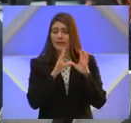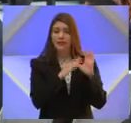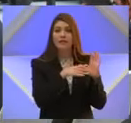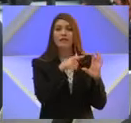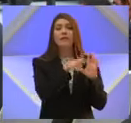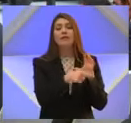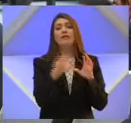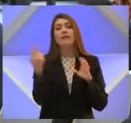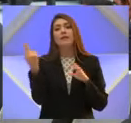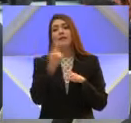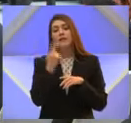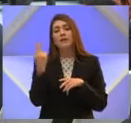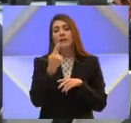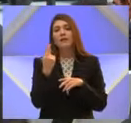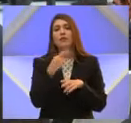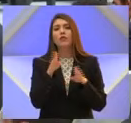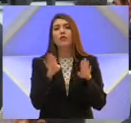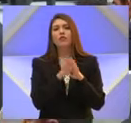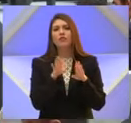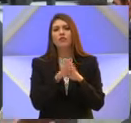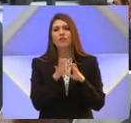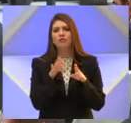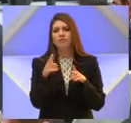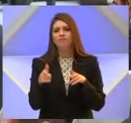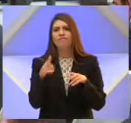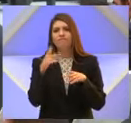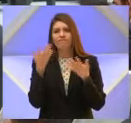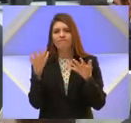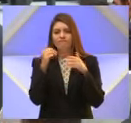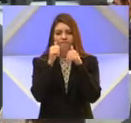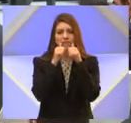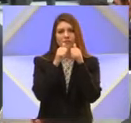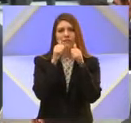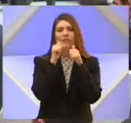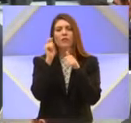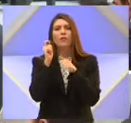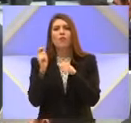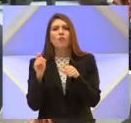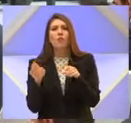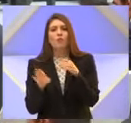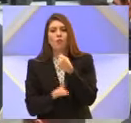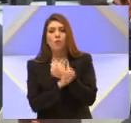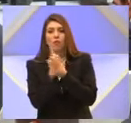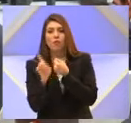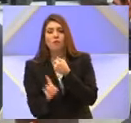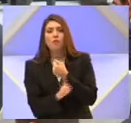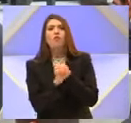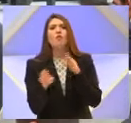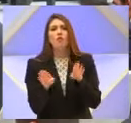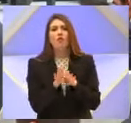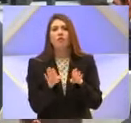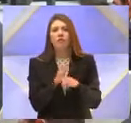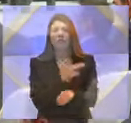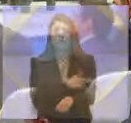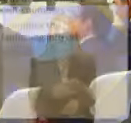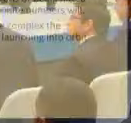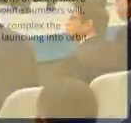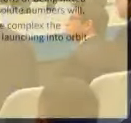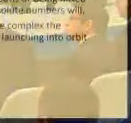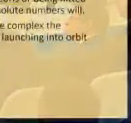empezar a atender cómo puede uno resolver estos problemas al haber más satélites